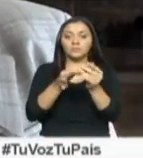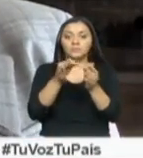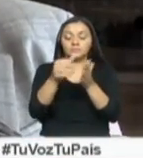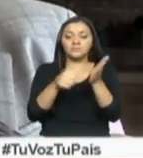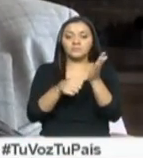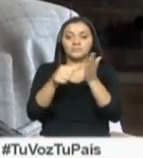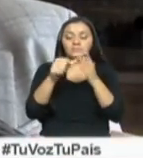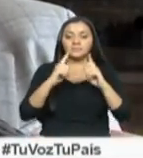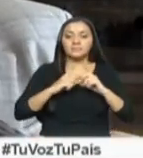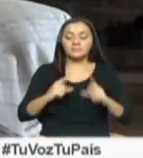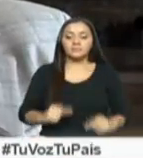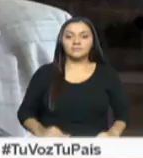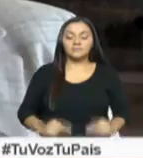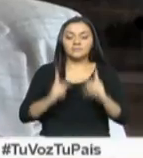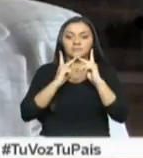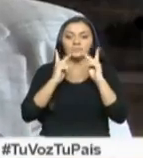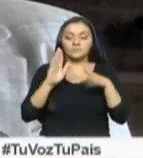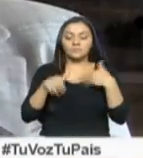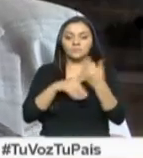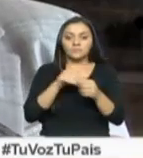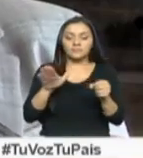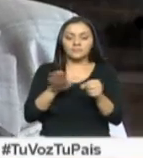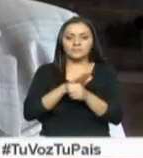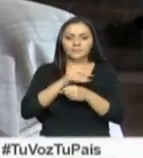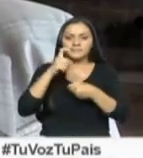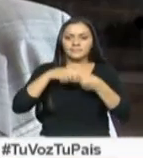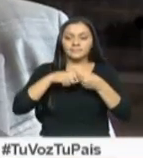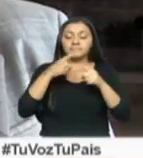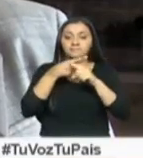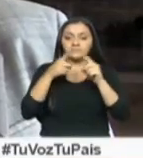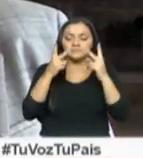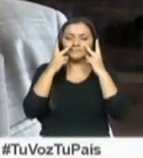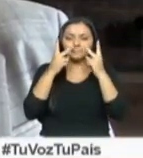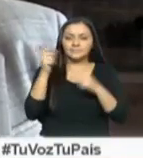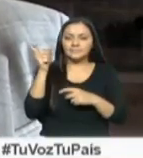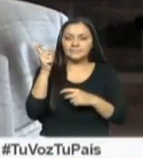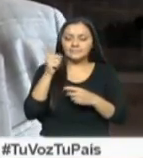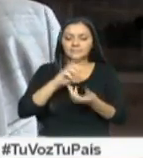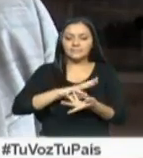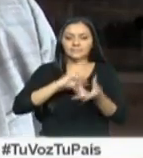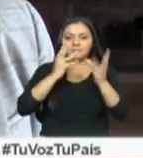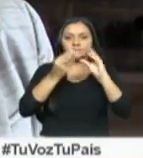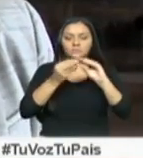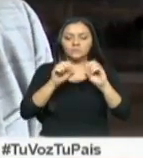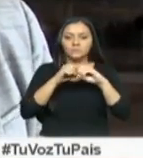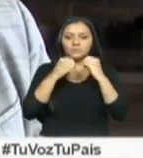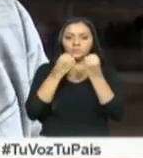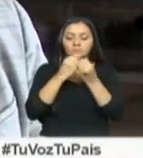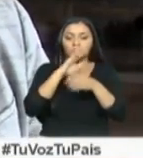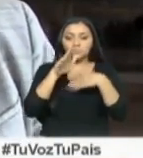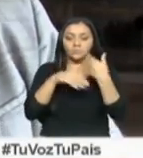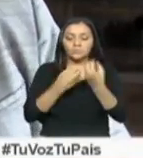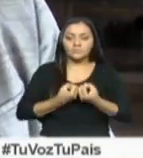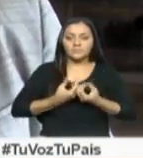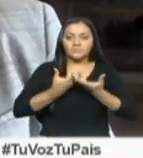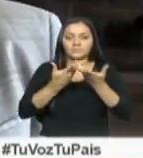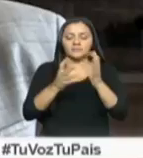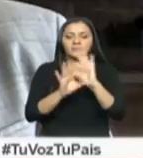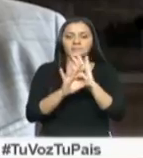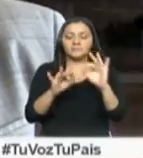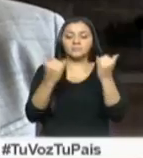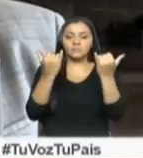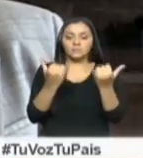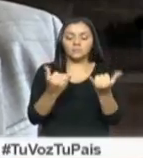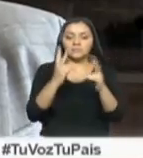atendidos y hay muchísimos más y no hay espacio. Entonces sí tendríamos que trabajar en más centros de rehabilitación para curar a estos chicos que ya están inmersos en droga. Y con la